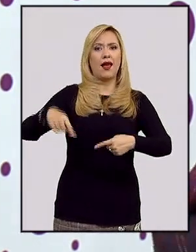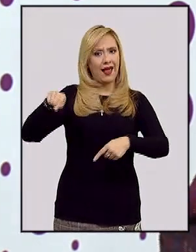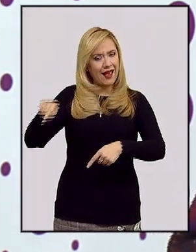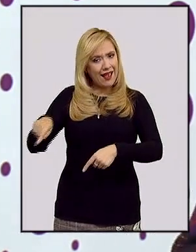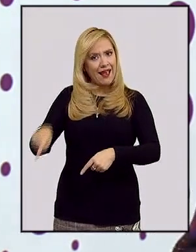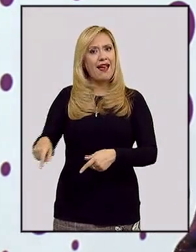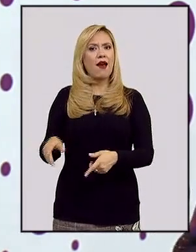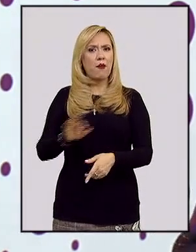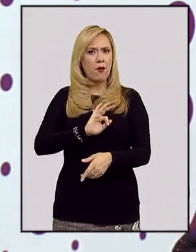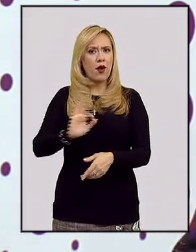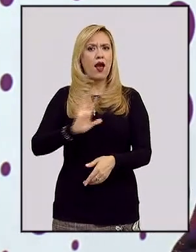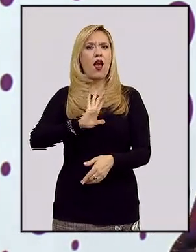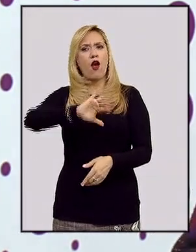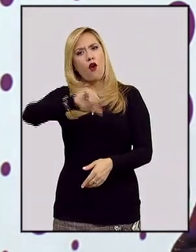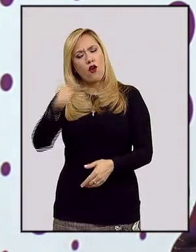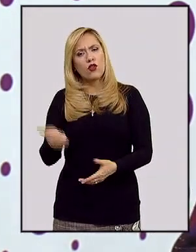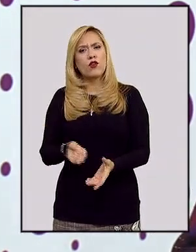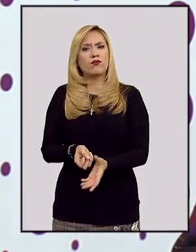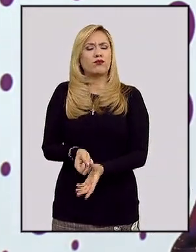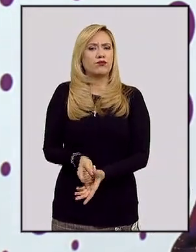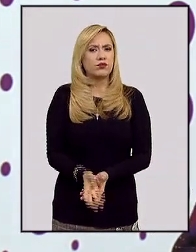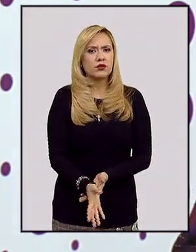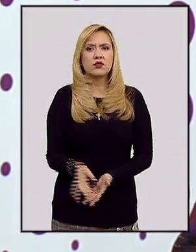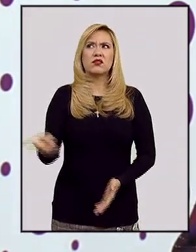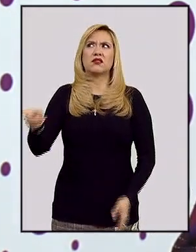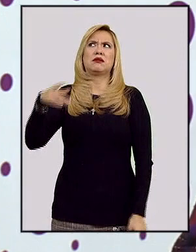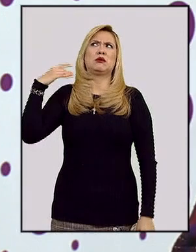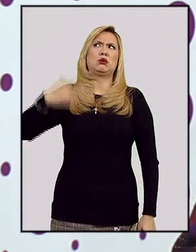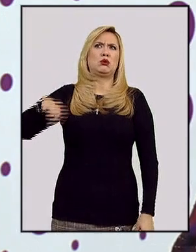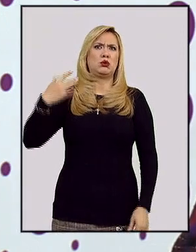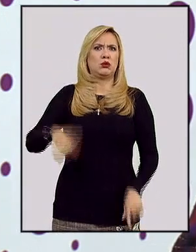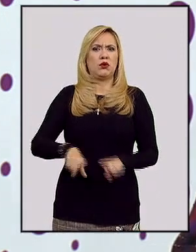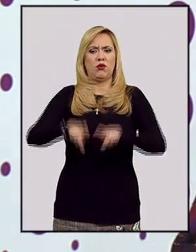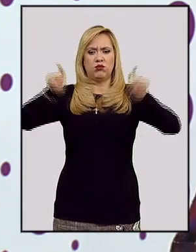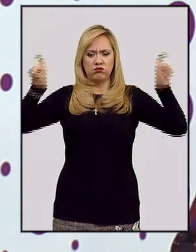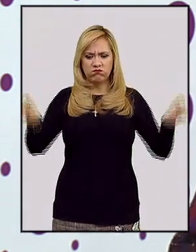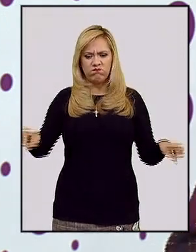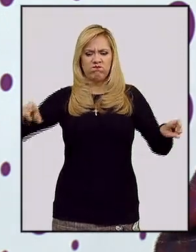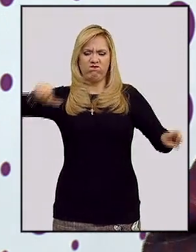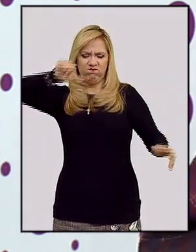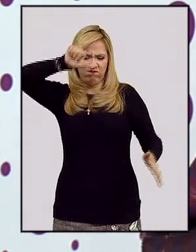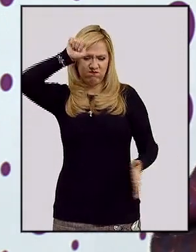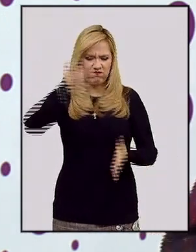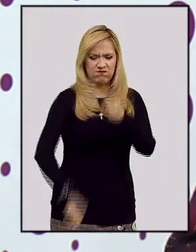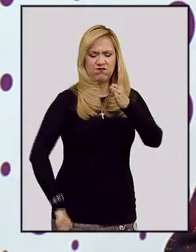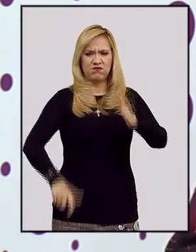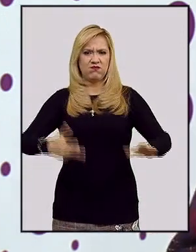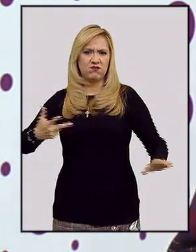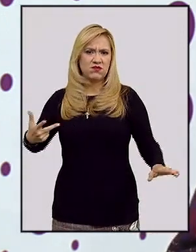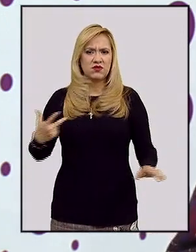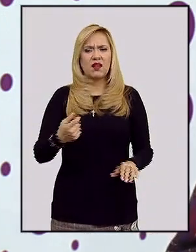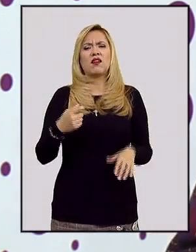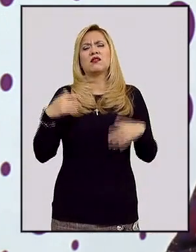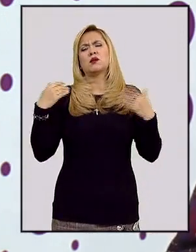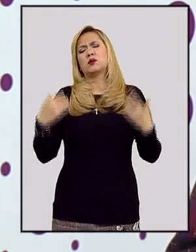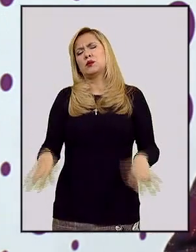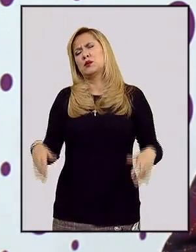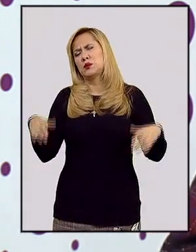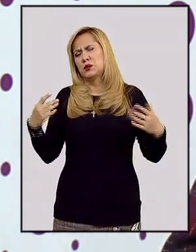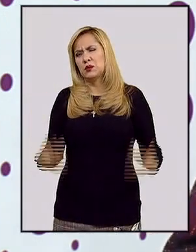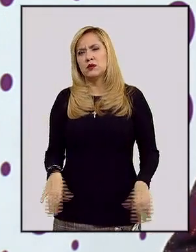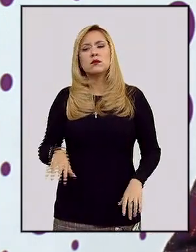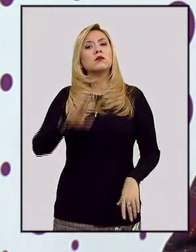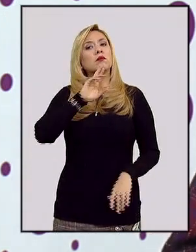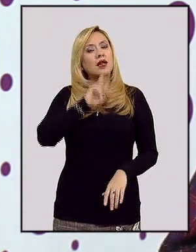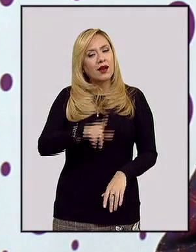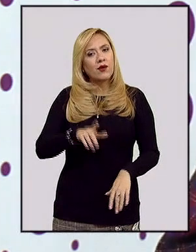terrible posición obstétrica, ginecológica, y la necesidad de estar acompañado de otras personas,